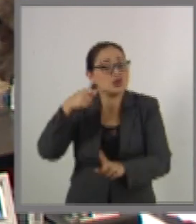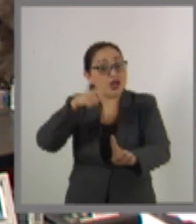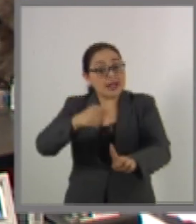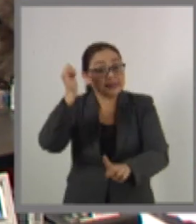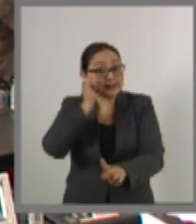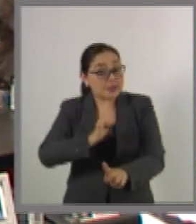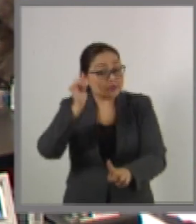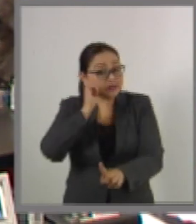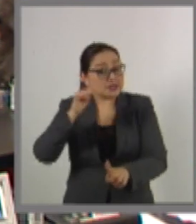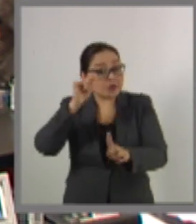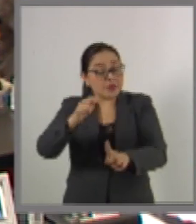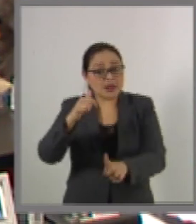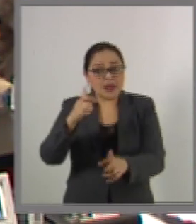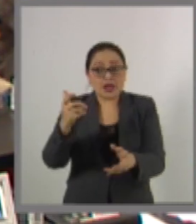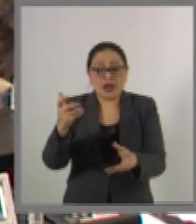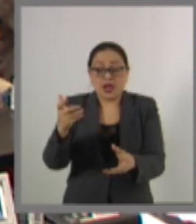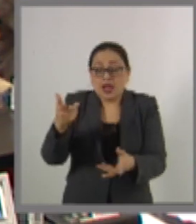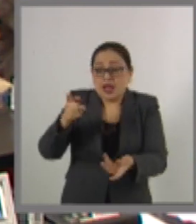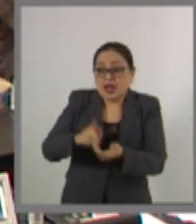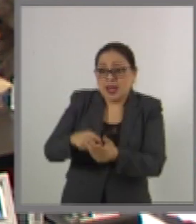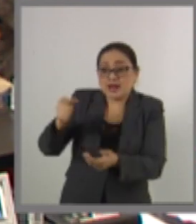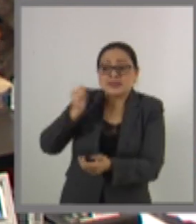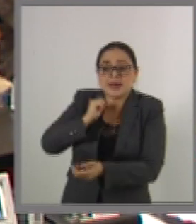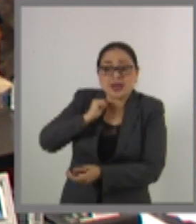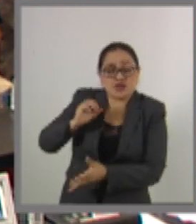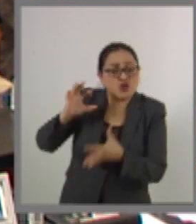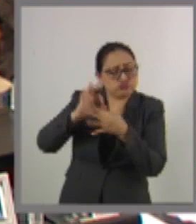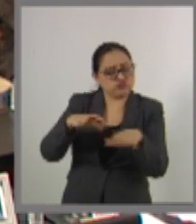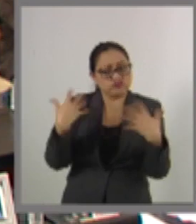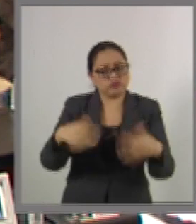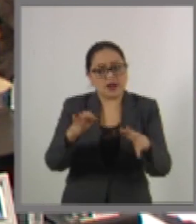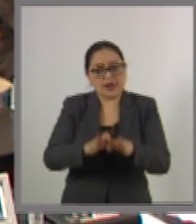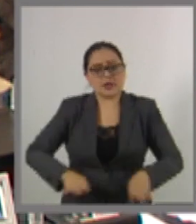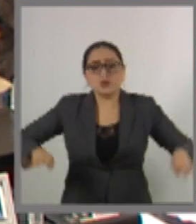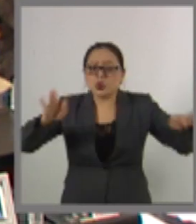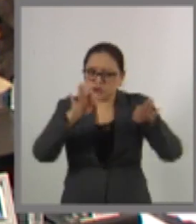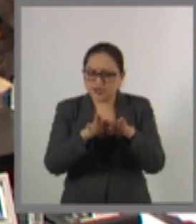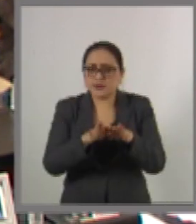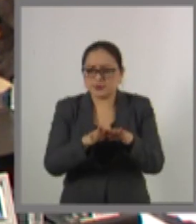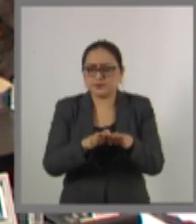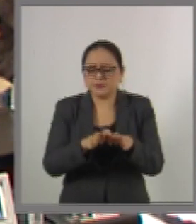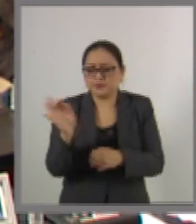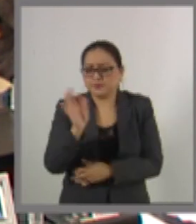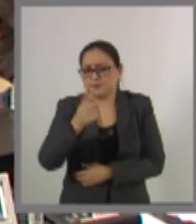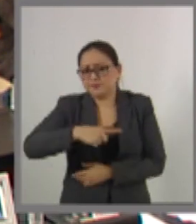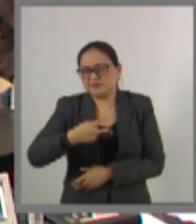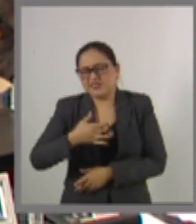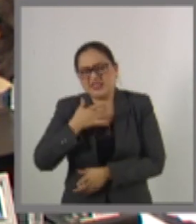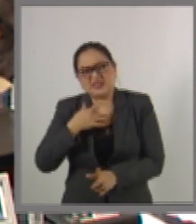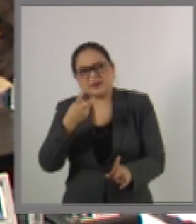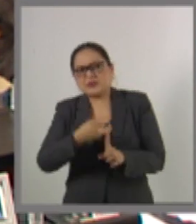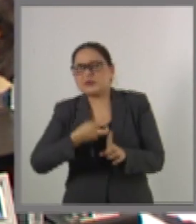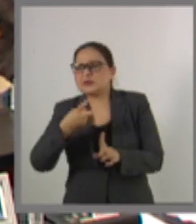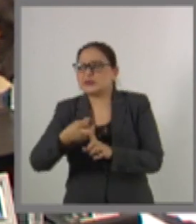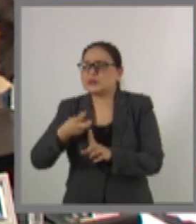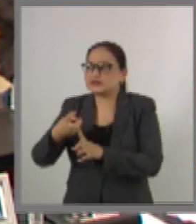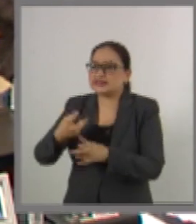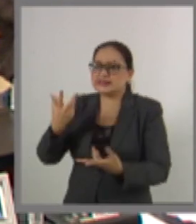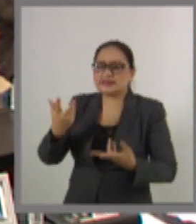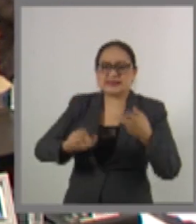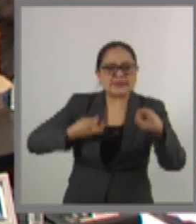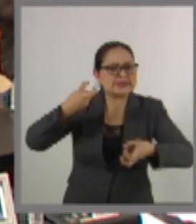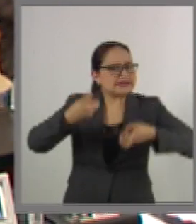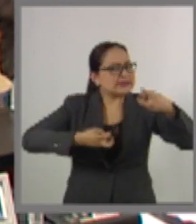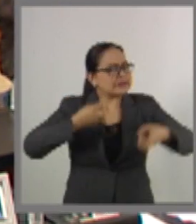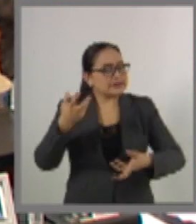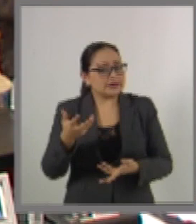sido un parlamentario trascendente. Podremos criticar muchas cosas, habrá quien lo diga, pero